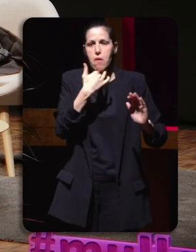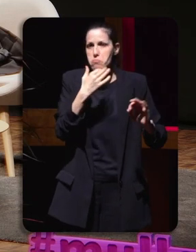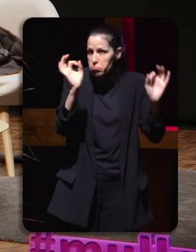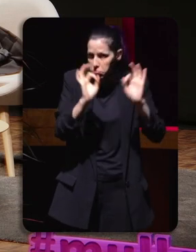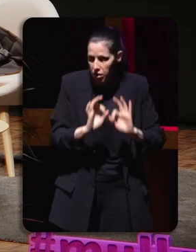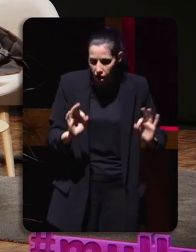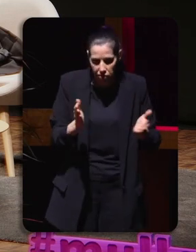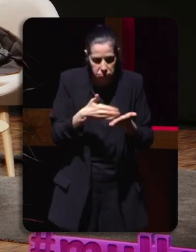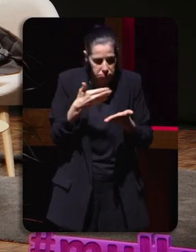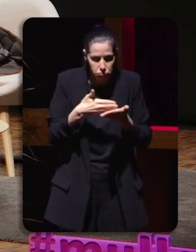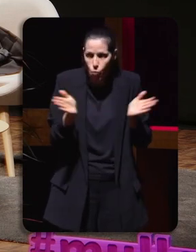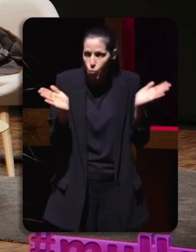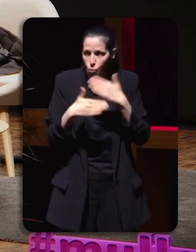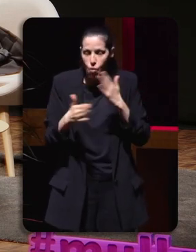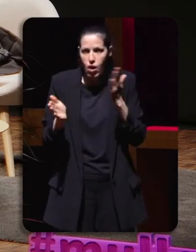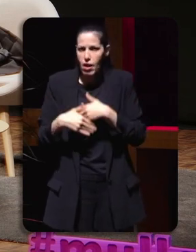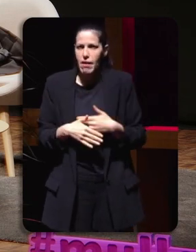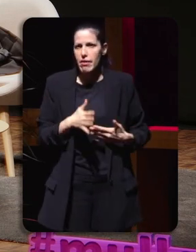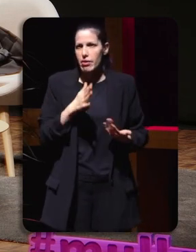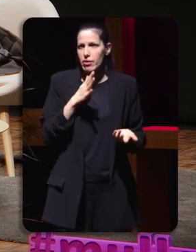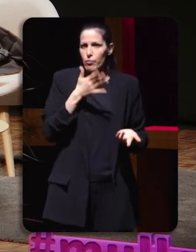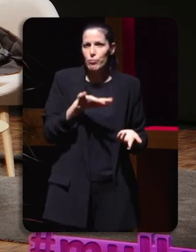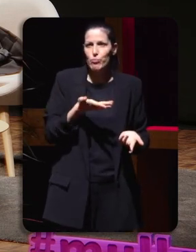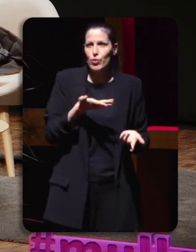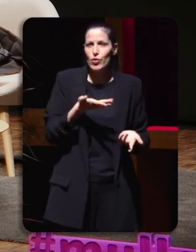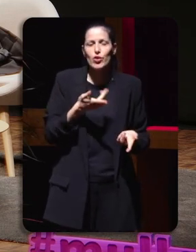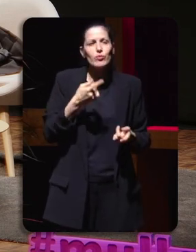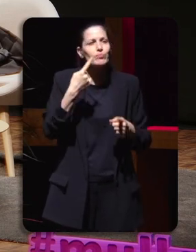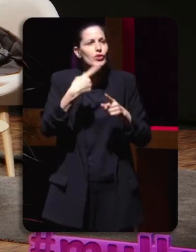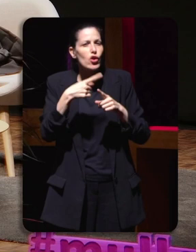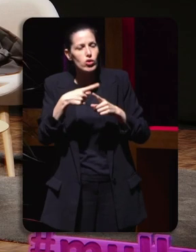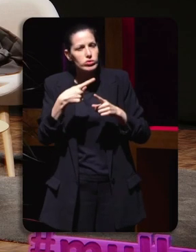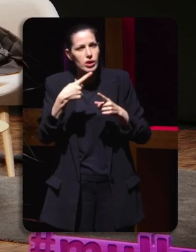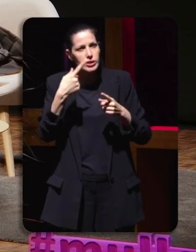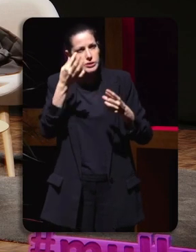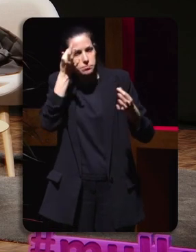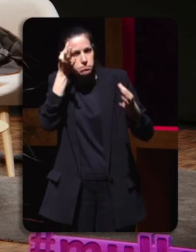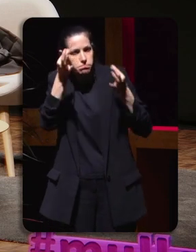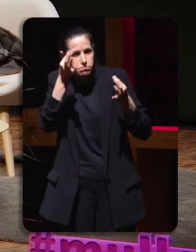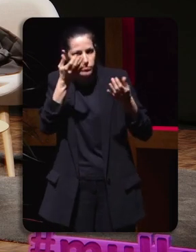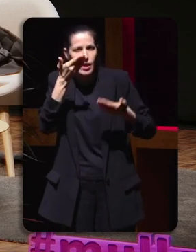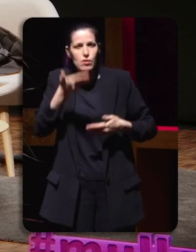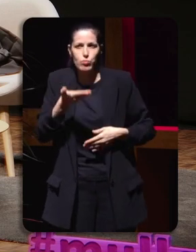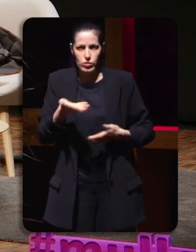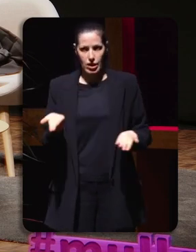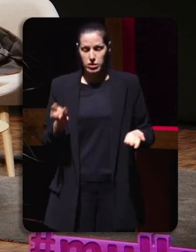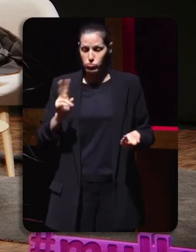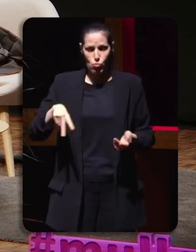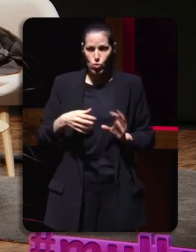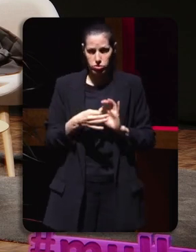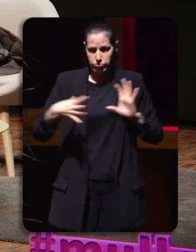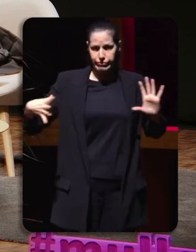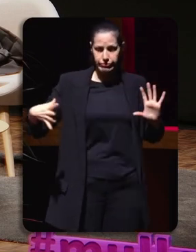porque no está en la agenda de lo que es riguroso Qué sucede Pues bueno que eso hacía que este tema de